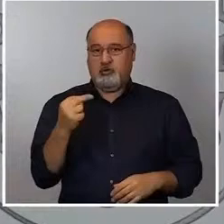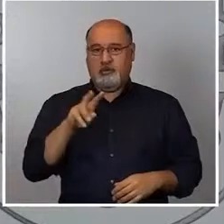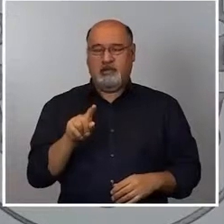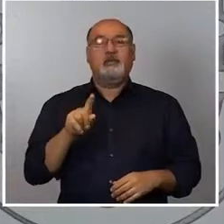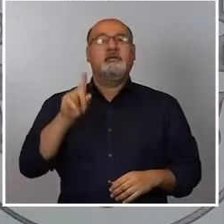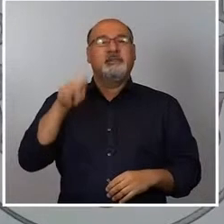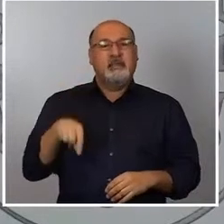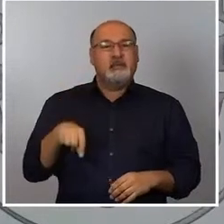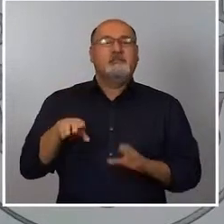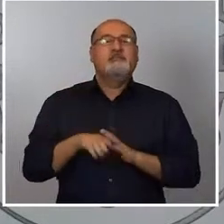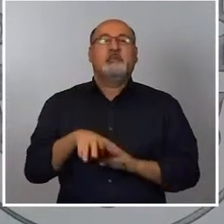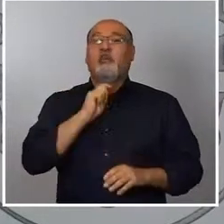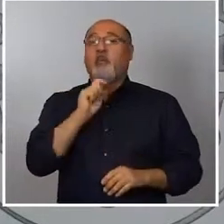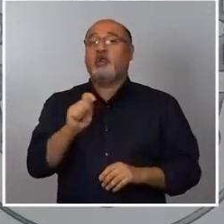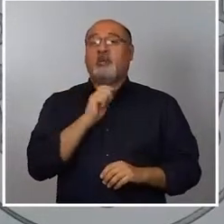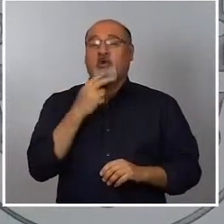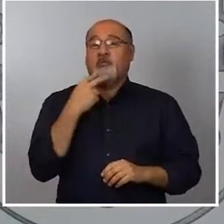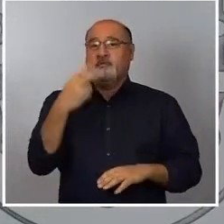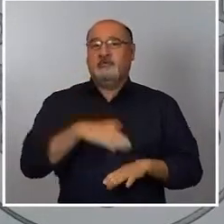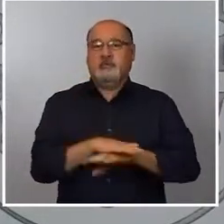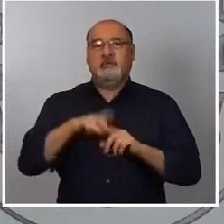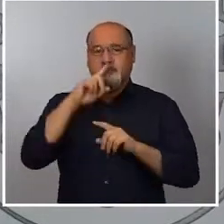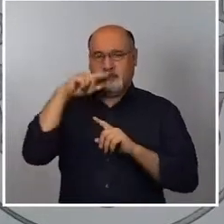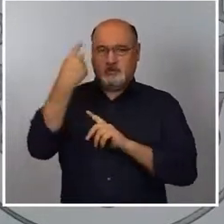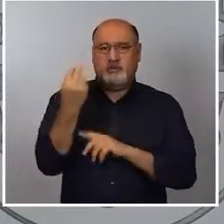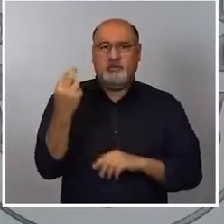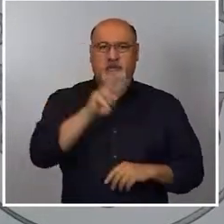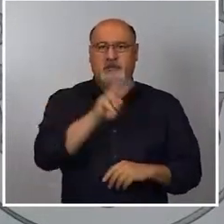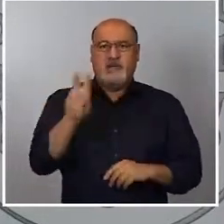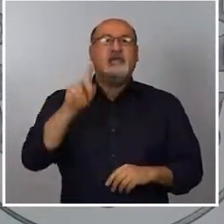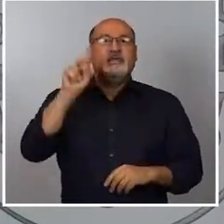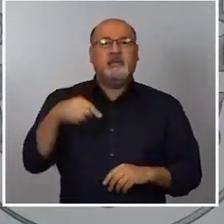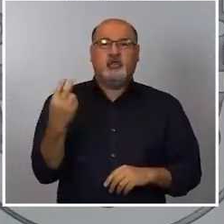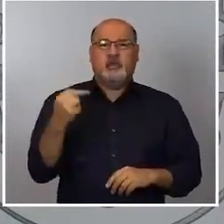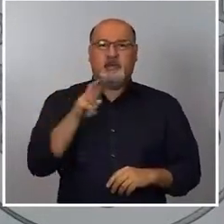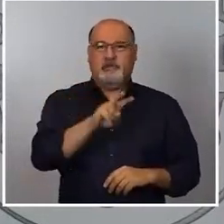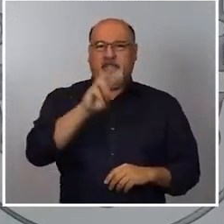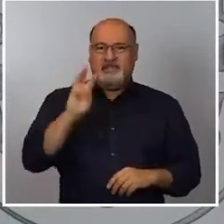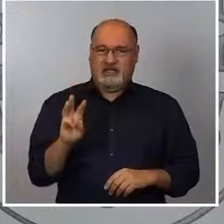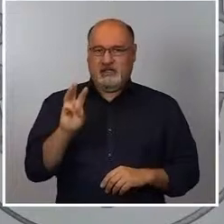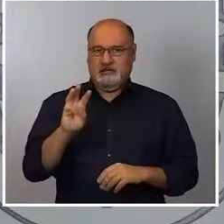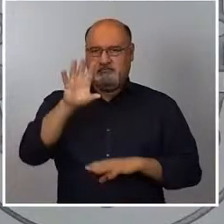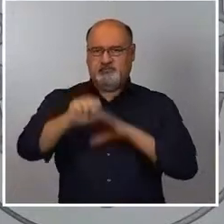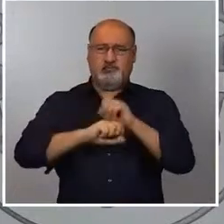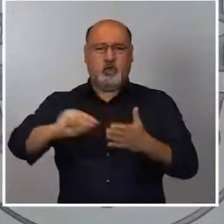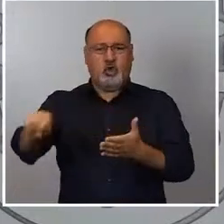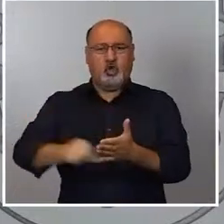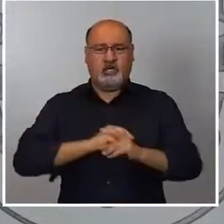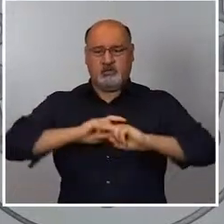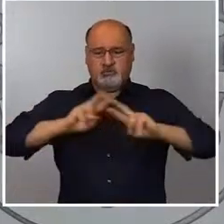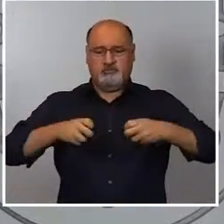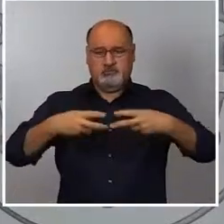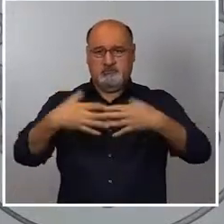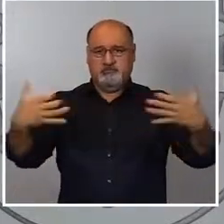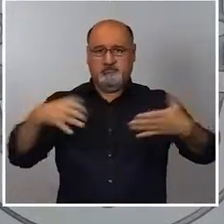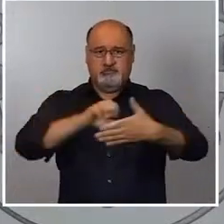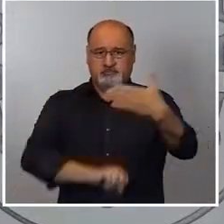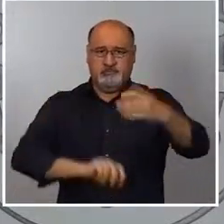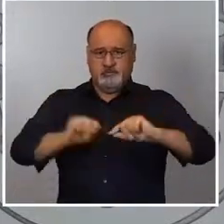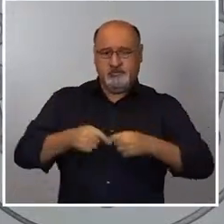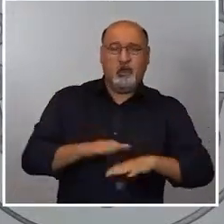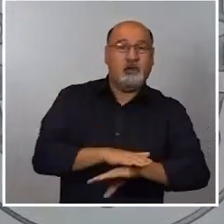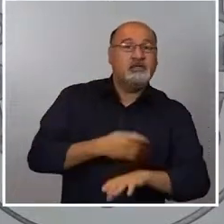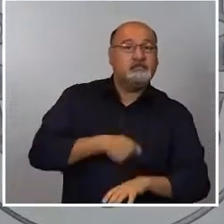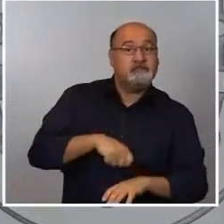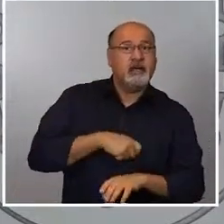la portavoz del gobierno también para el año 22 y para el año 23 con distintos contratos que hemos suscrito el gobierno de españa con la